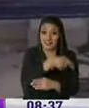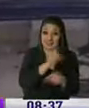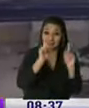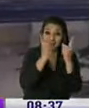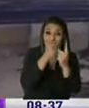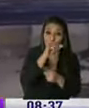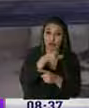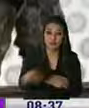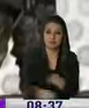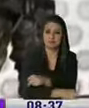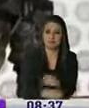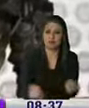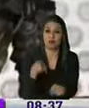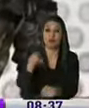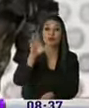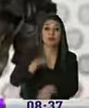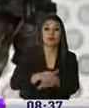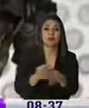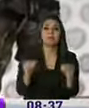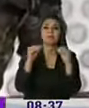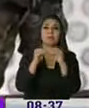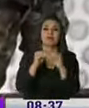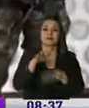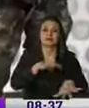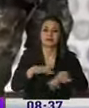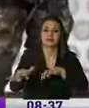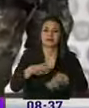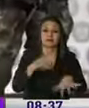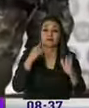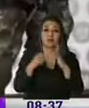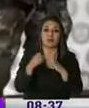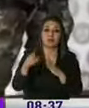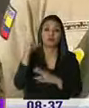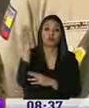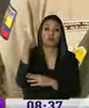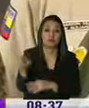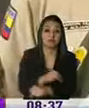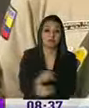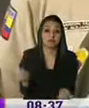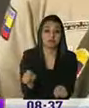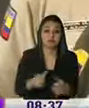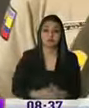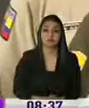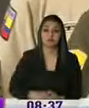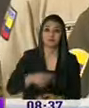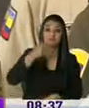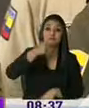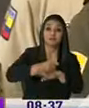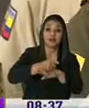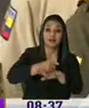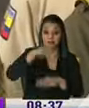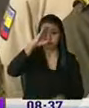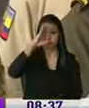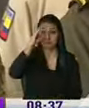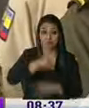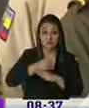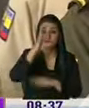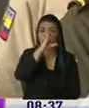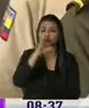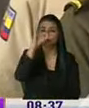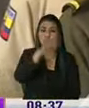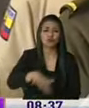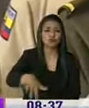de Esmeraldas y otros hechos terroristas con artefactos explosivos en Colombia. La orden de captura que